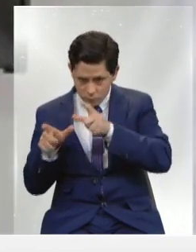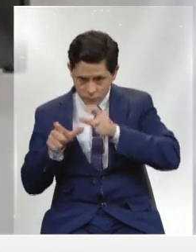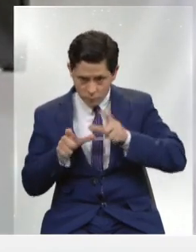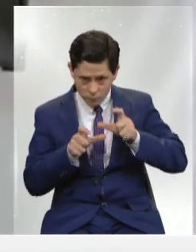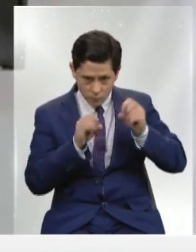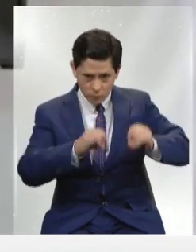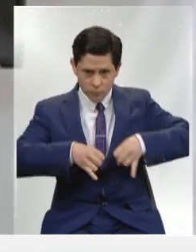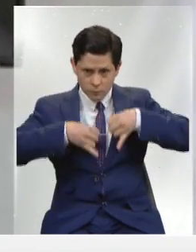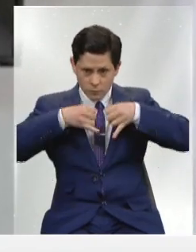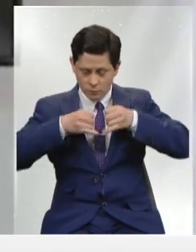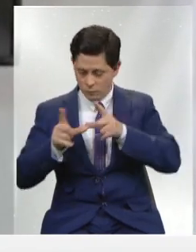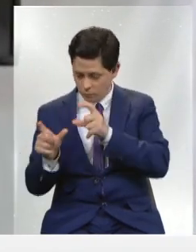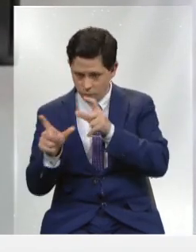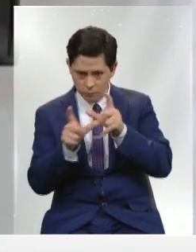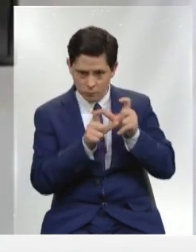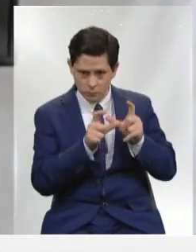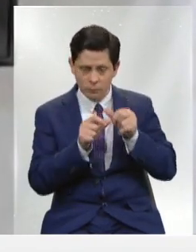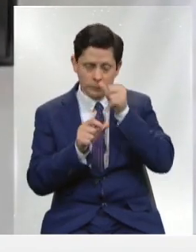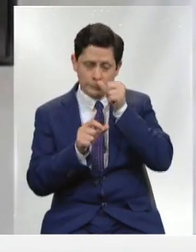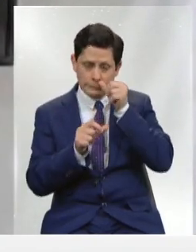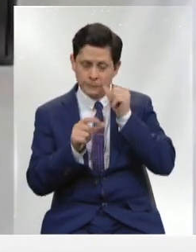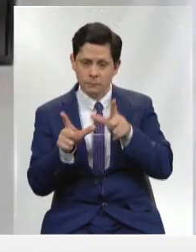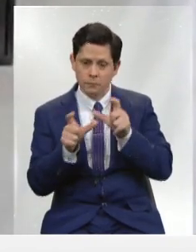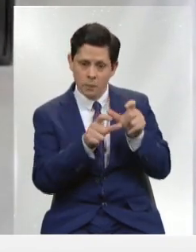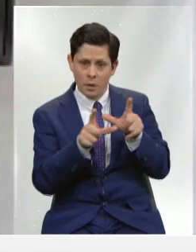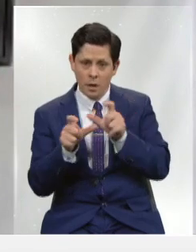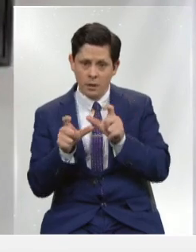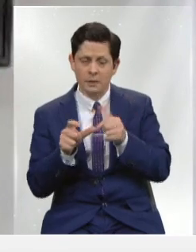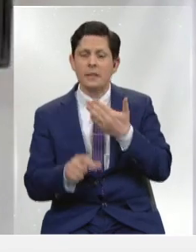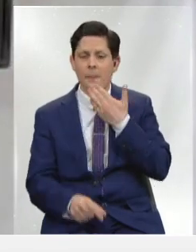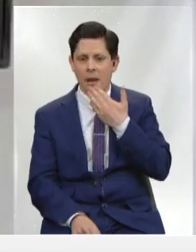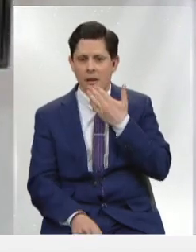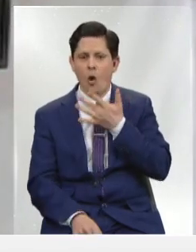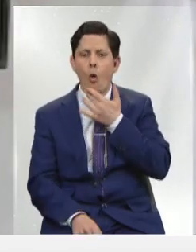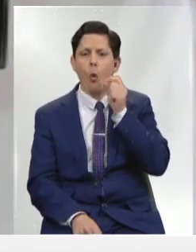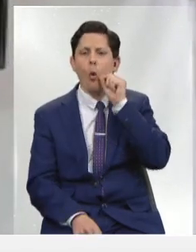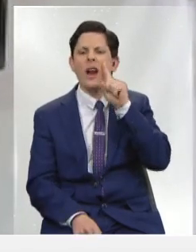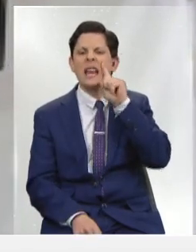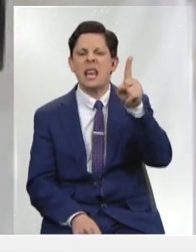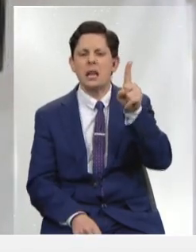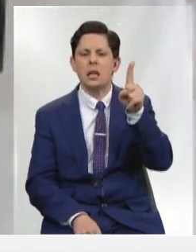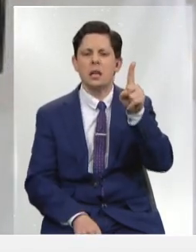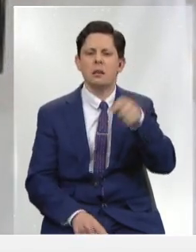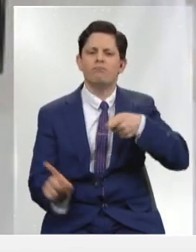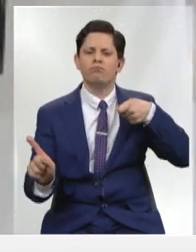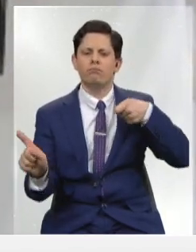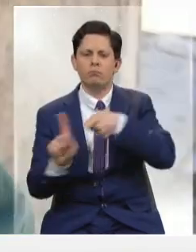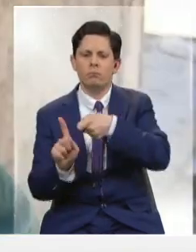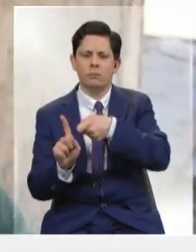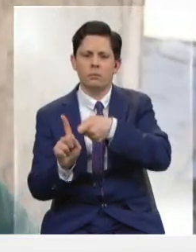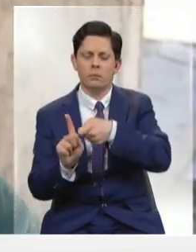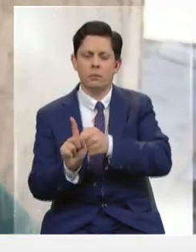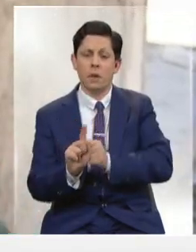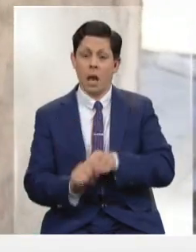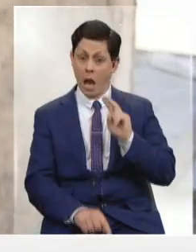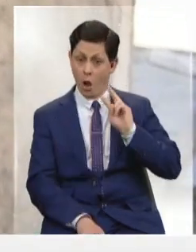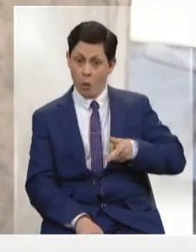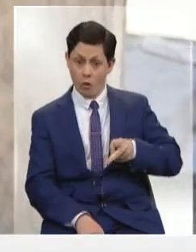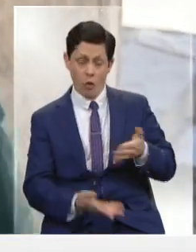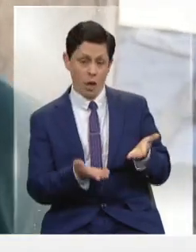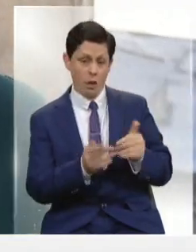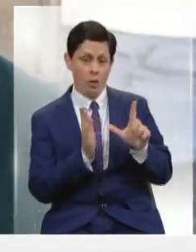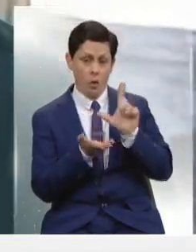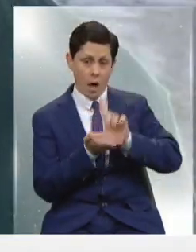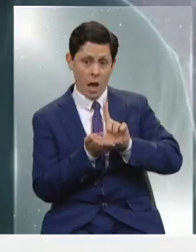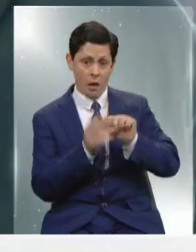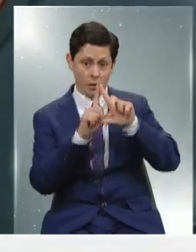hechos y además también conocer de él o los autores del delito señalado. Según el dueño del local,